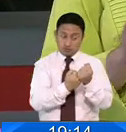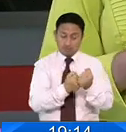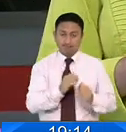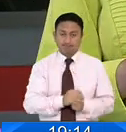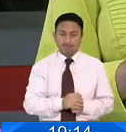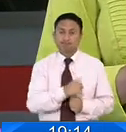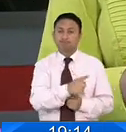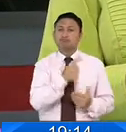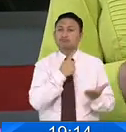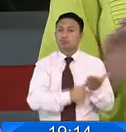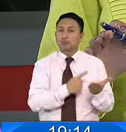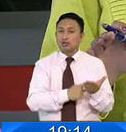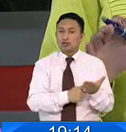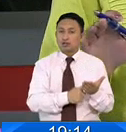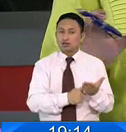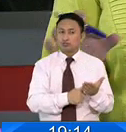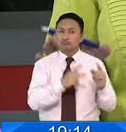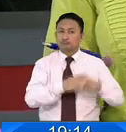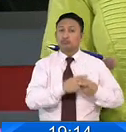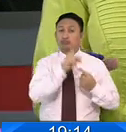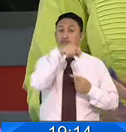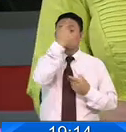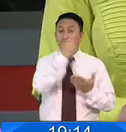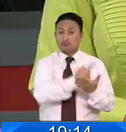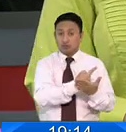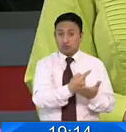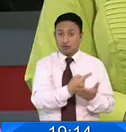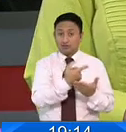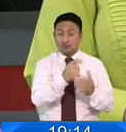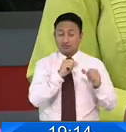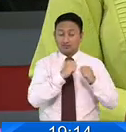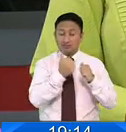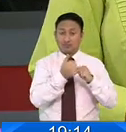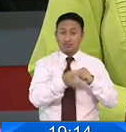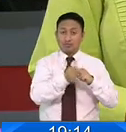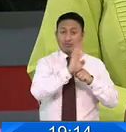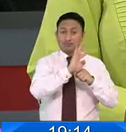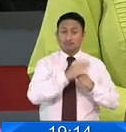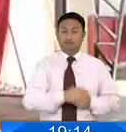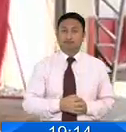cuyo análisis iniciará la próxima semana en la Asamblea Nacional.